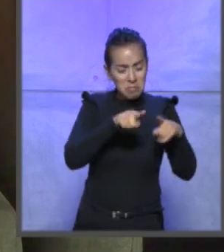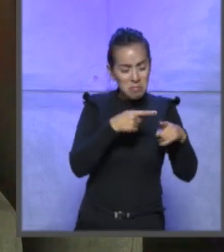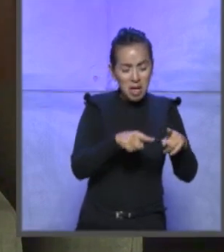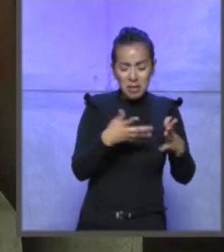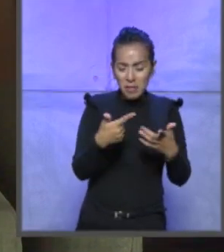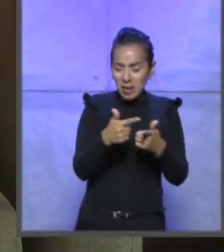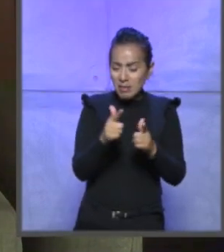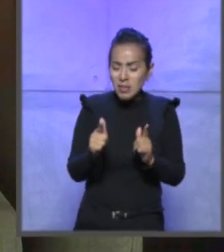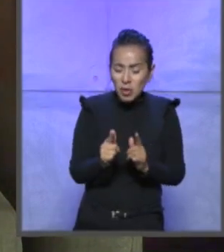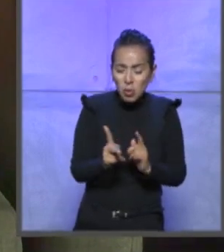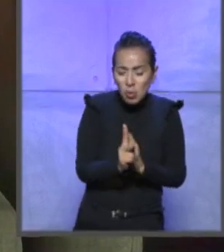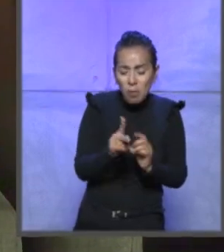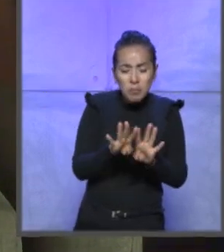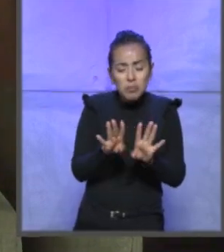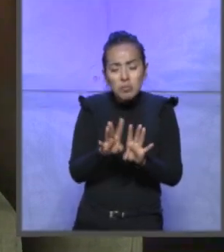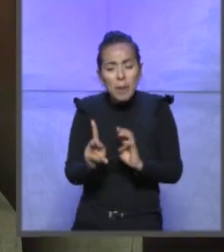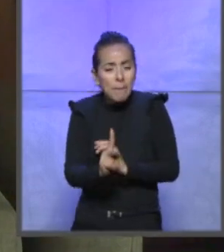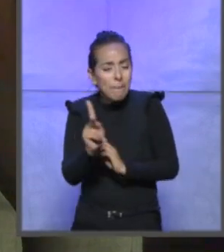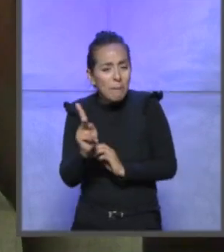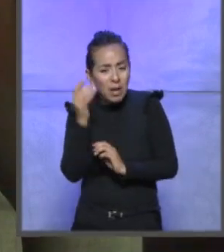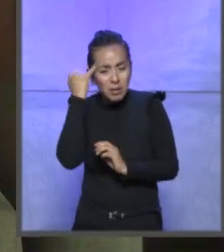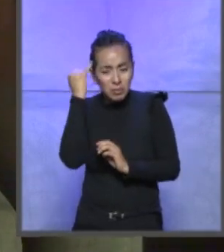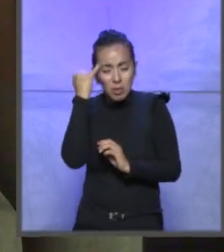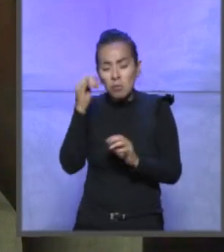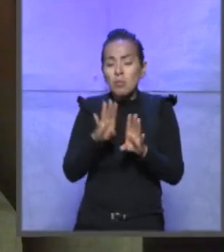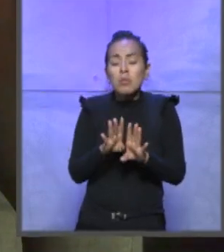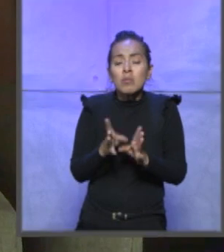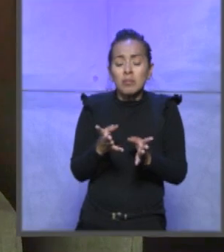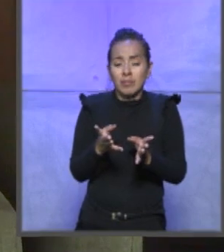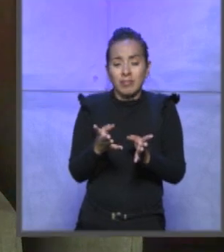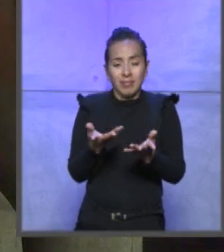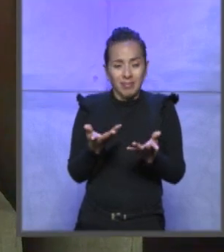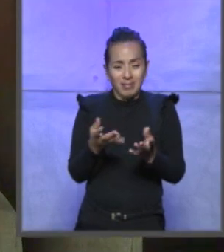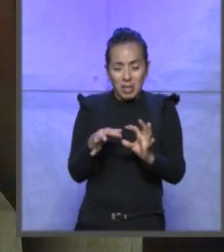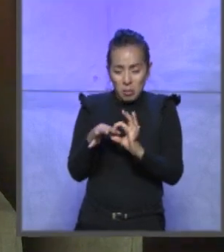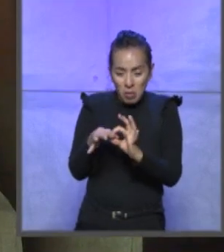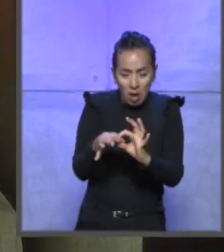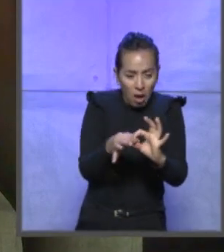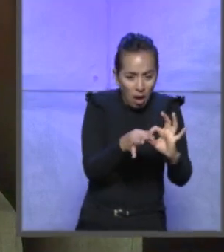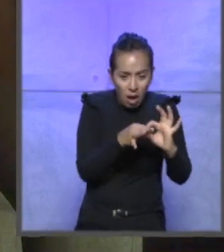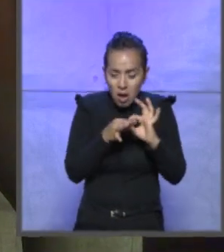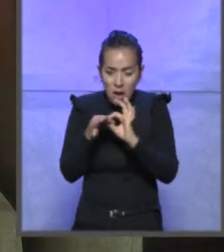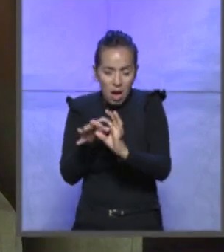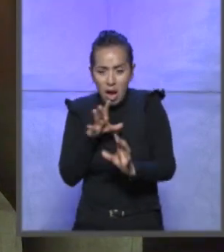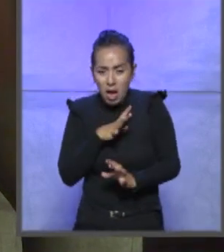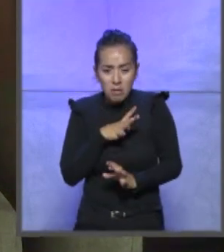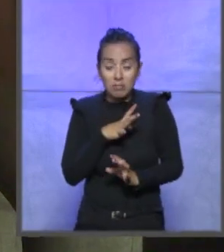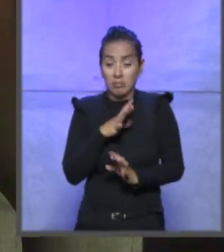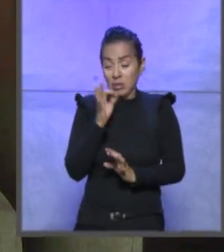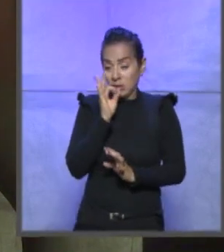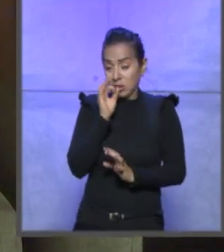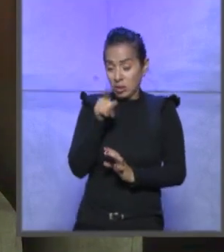diversas etnias, es pluricultural y no encuentra una hegemonía, una unidad en su población. Podemos